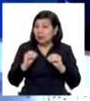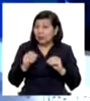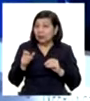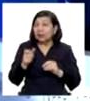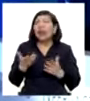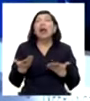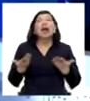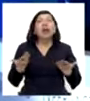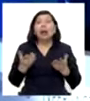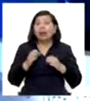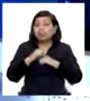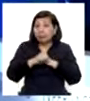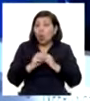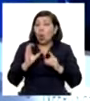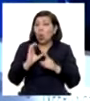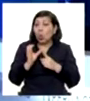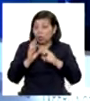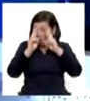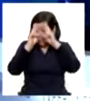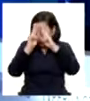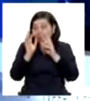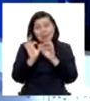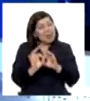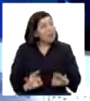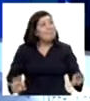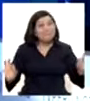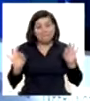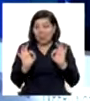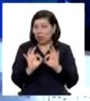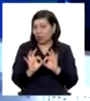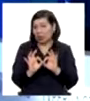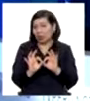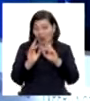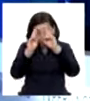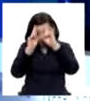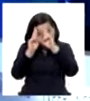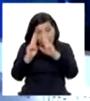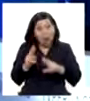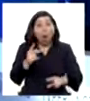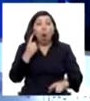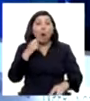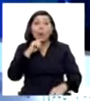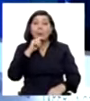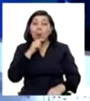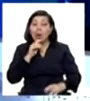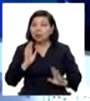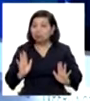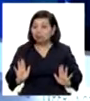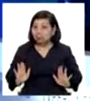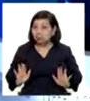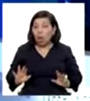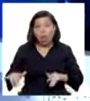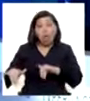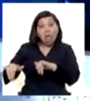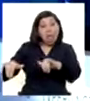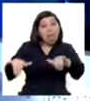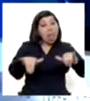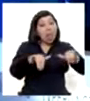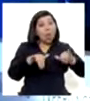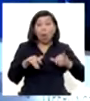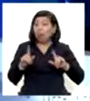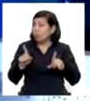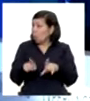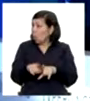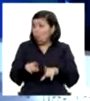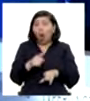sensibilizar, sobre todo fomentar la cultura del respeto, ¿no?, del respeto a hombres, a mujeres, por igual, ¿no?, y darles las